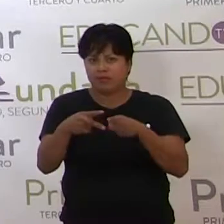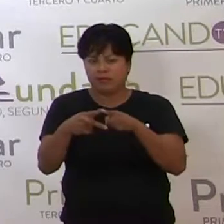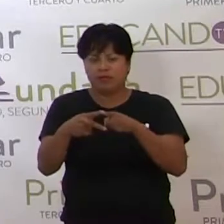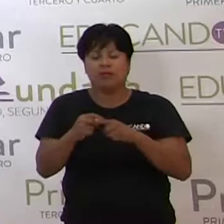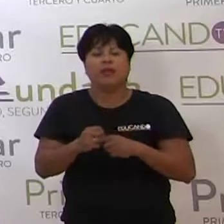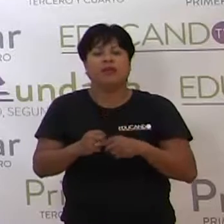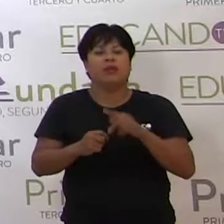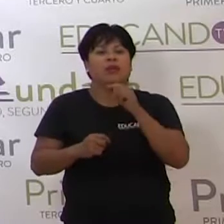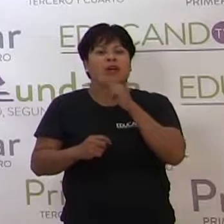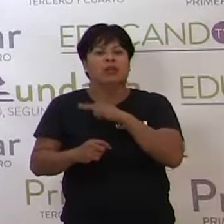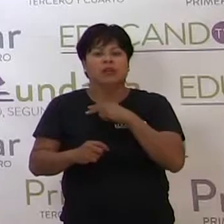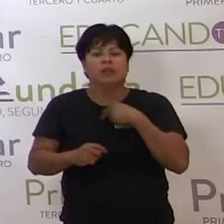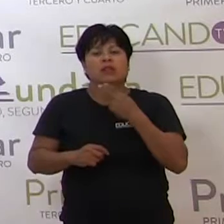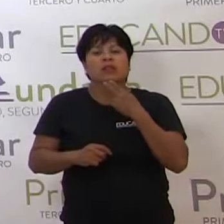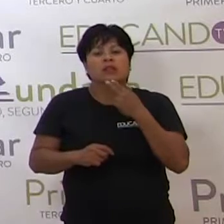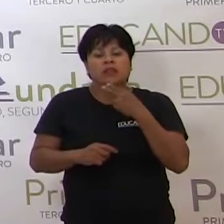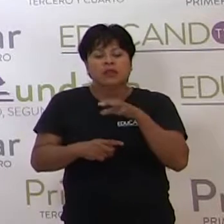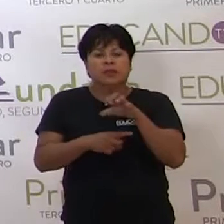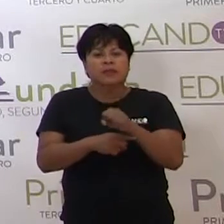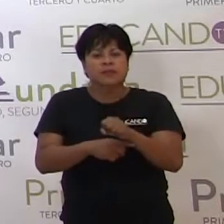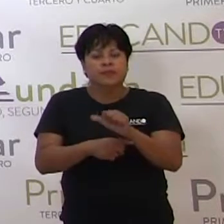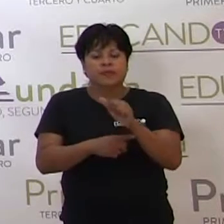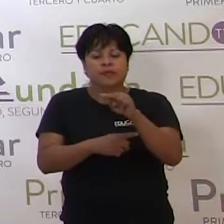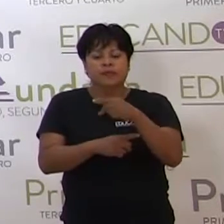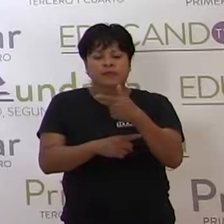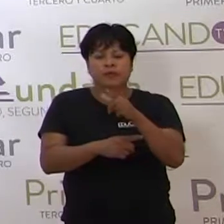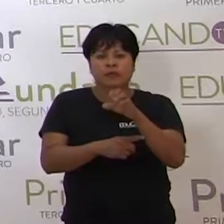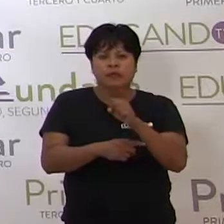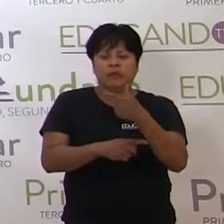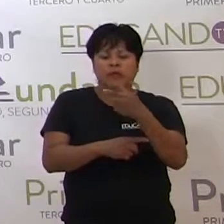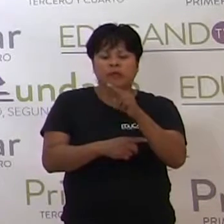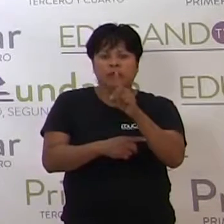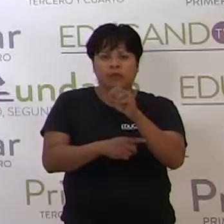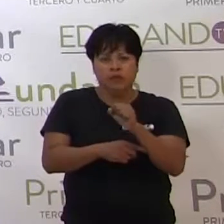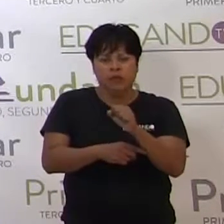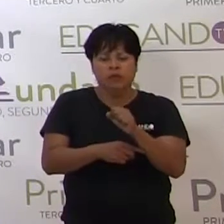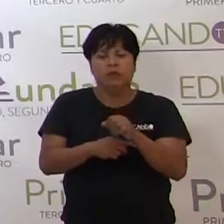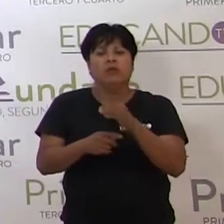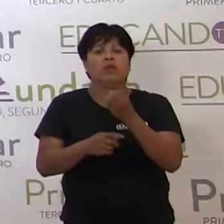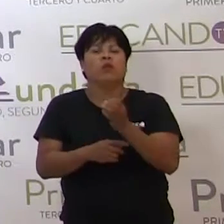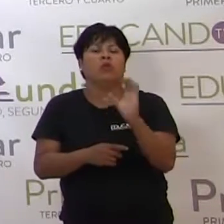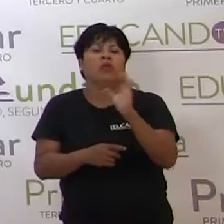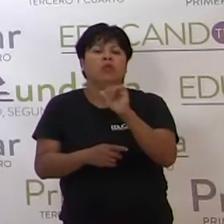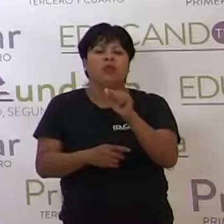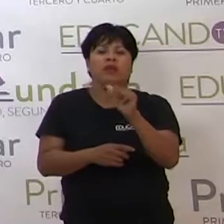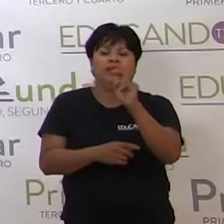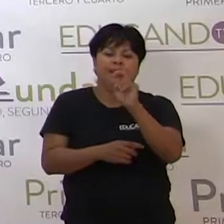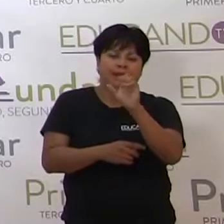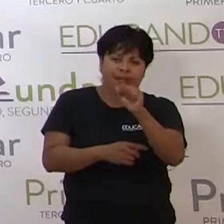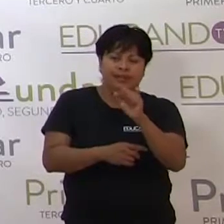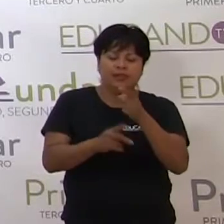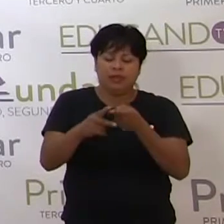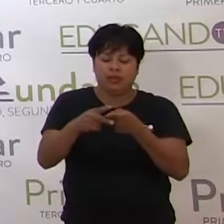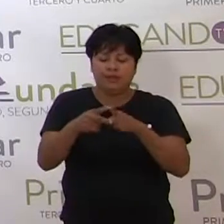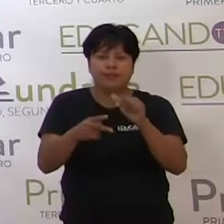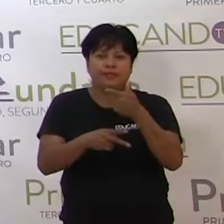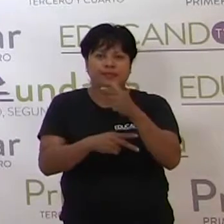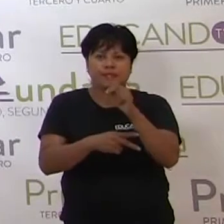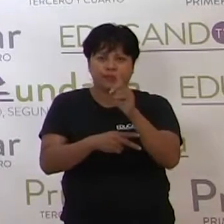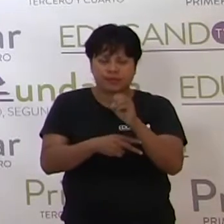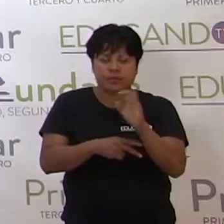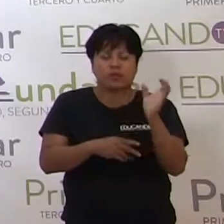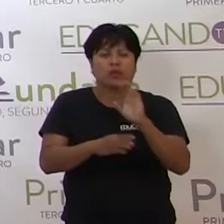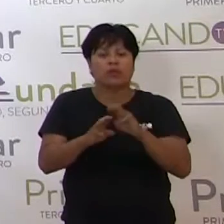También vamos a utilizar el concepto ángulos agudos. ¿Cuándo es un ángulo agudo? Cuando